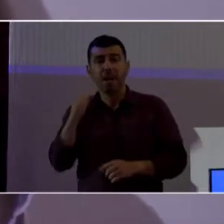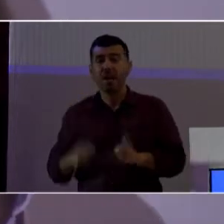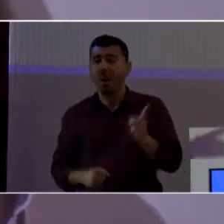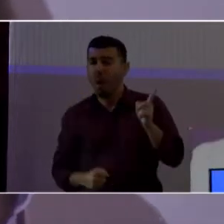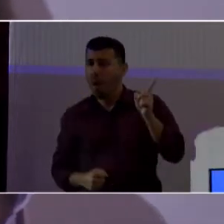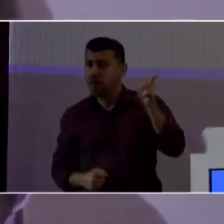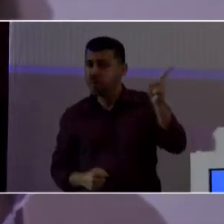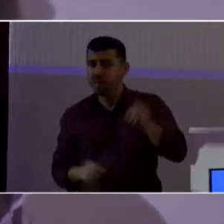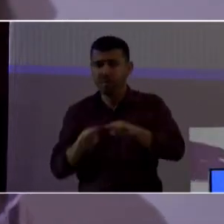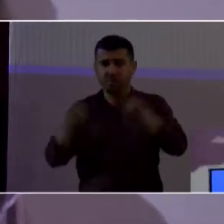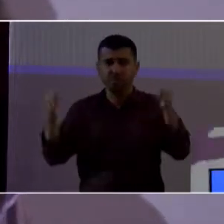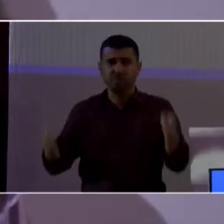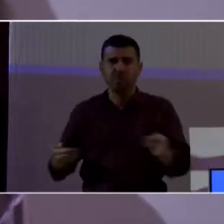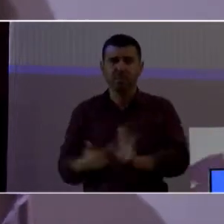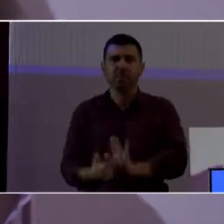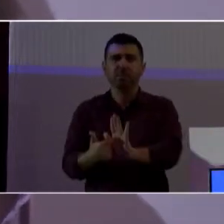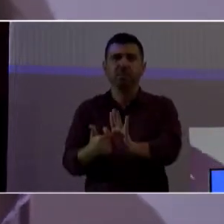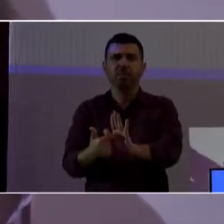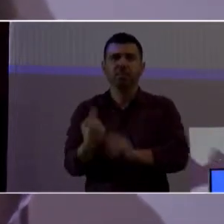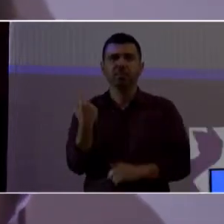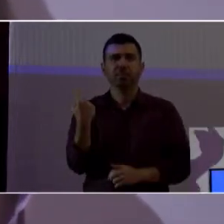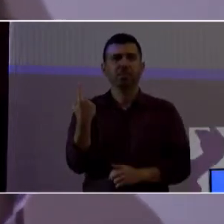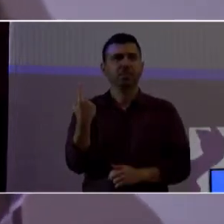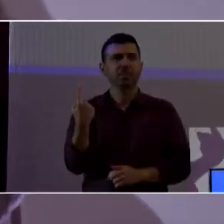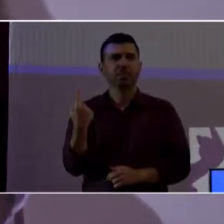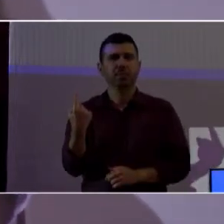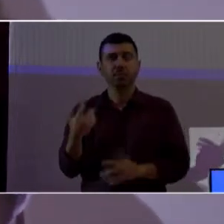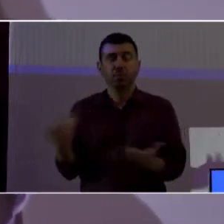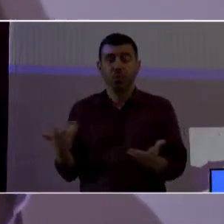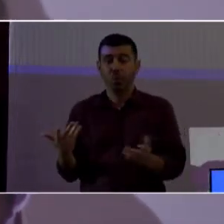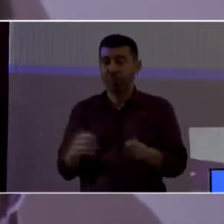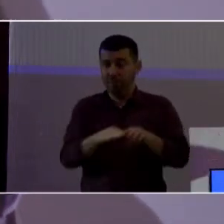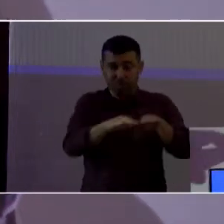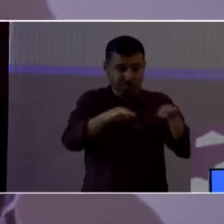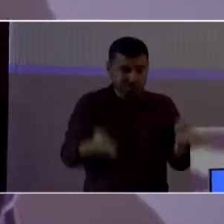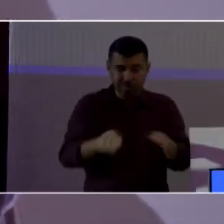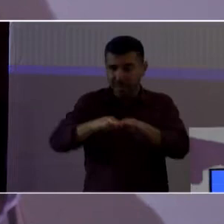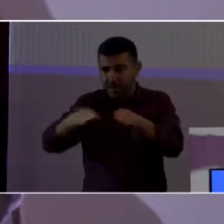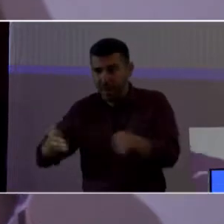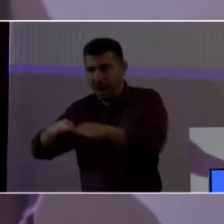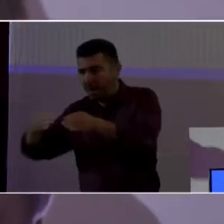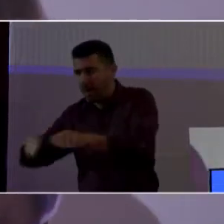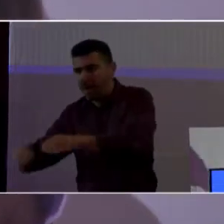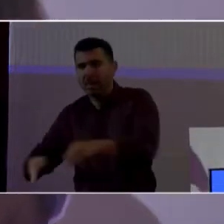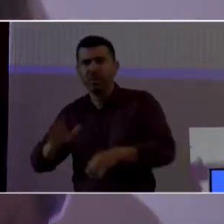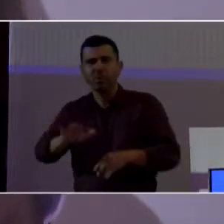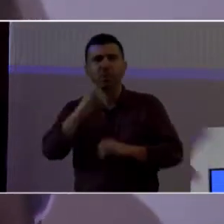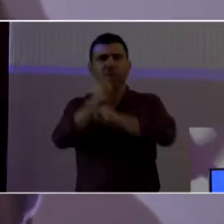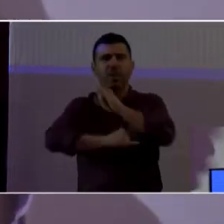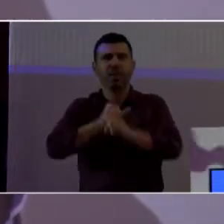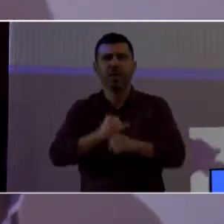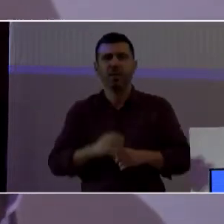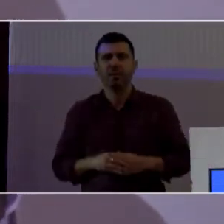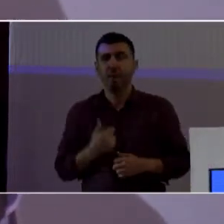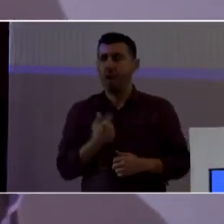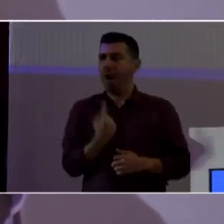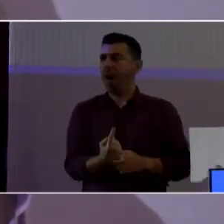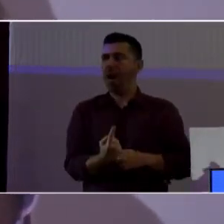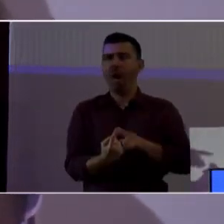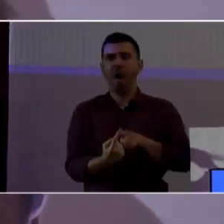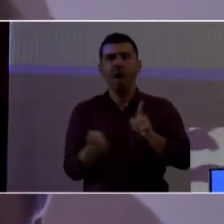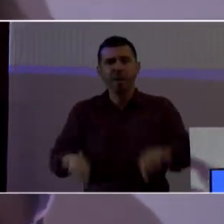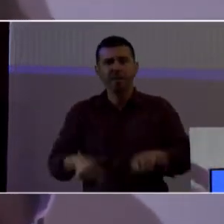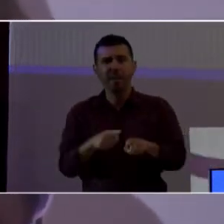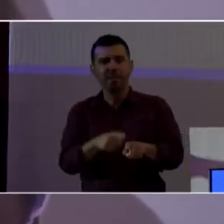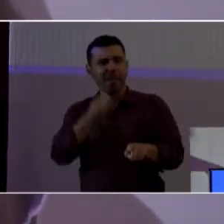solo, y nos tocó en la parte de los stand internacionales, mucho mejor. Fue una experiencia maravillosa,